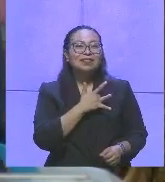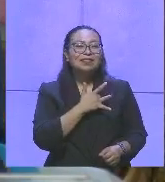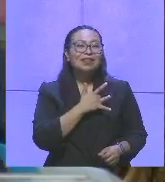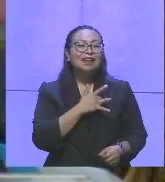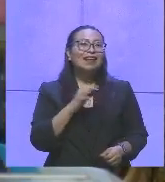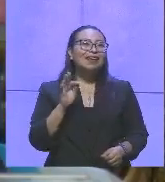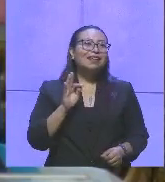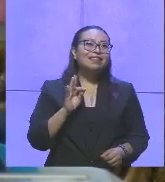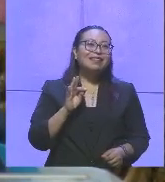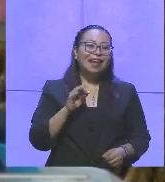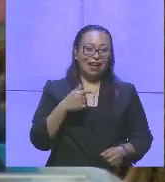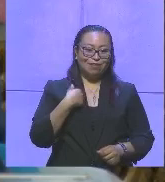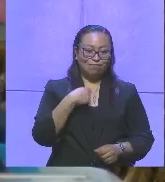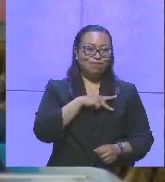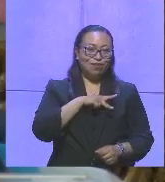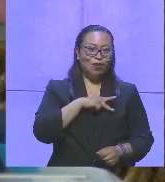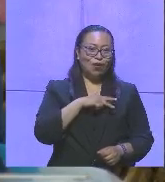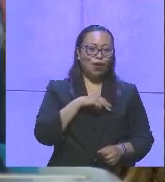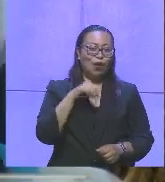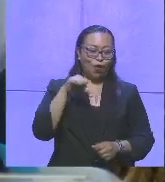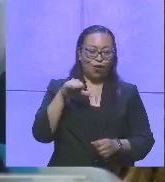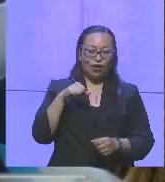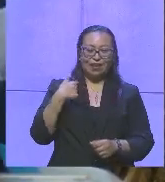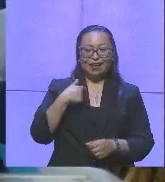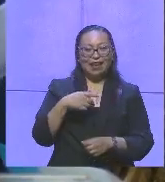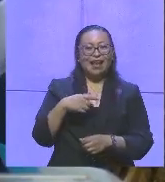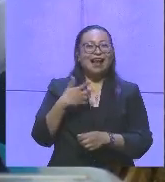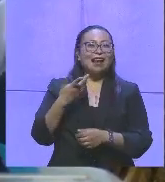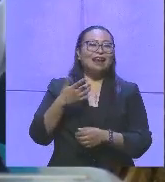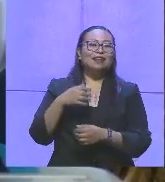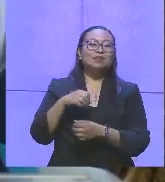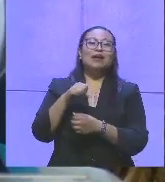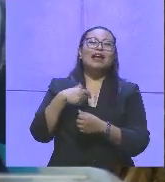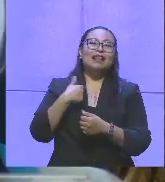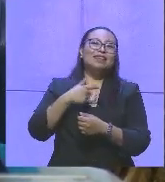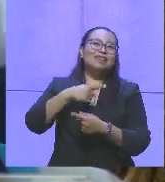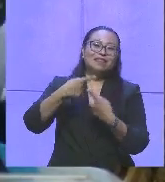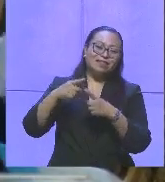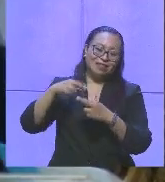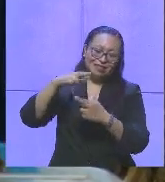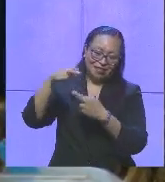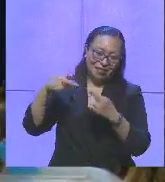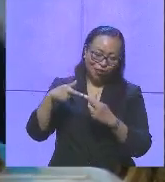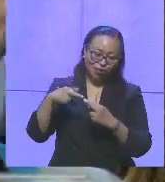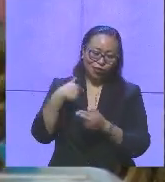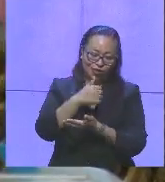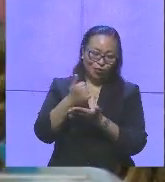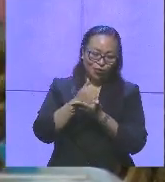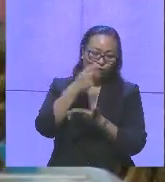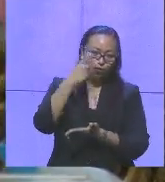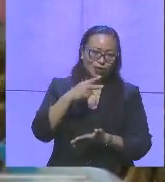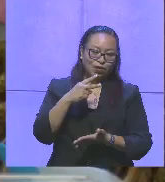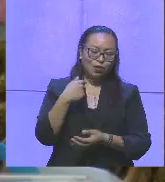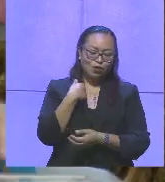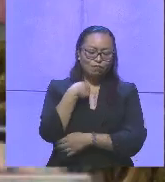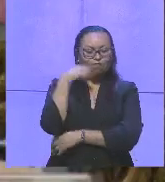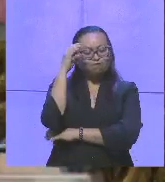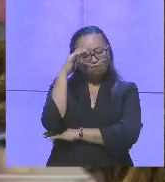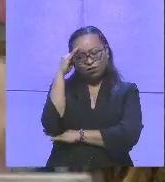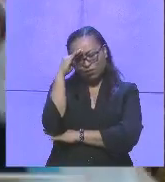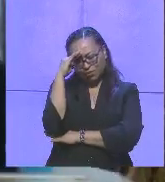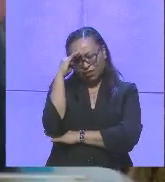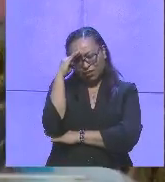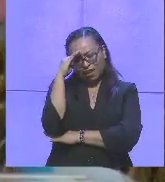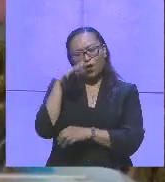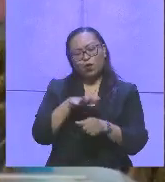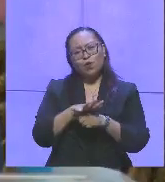algún modo mi participación en la Sala Regional Ciudad de México era objeto de esta crítica o de esta reflexión, vamos a decirlo así. En el